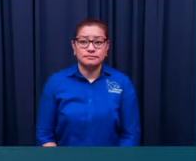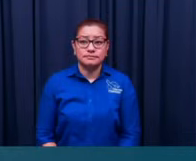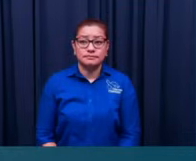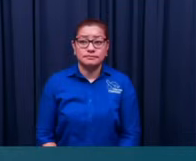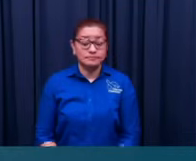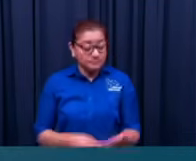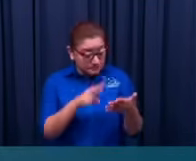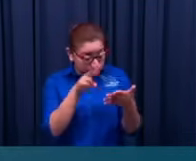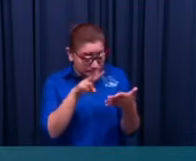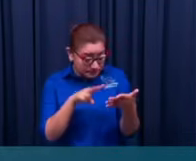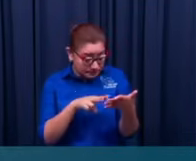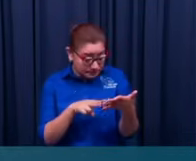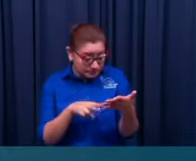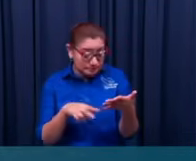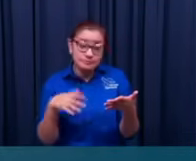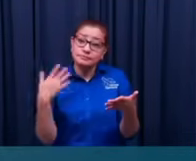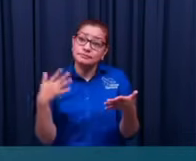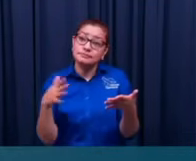Tremendo es usted.